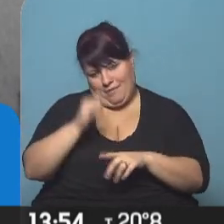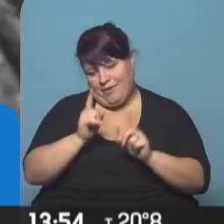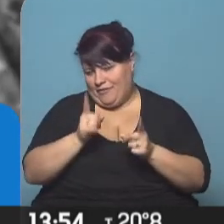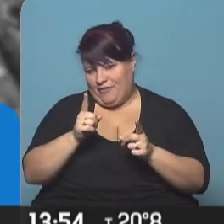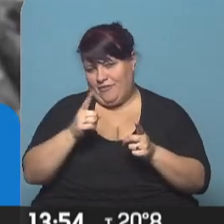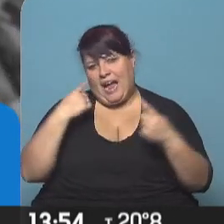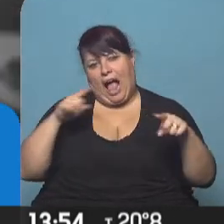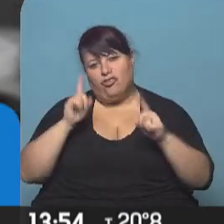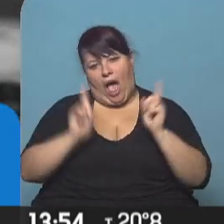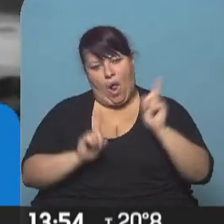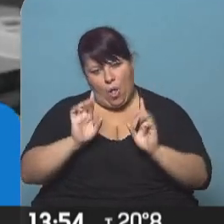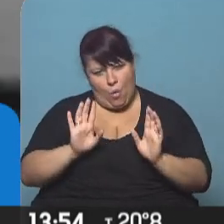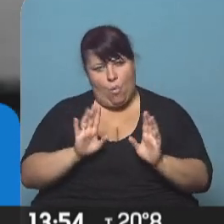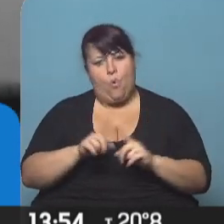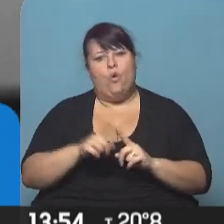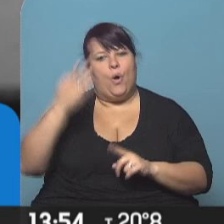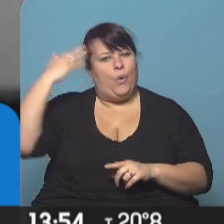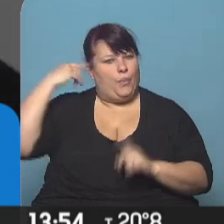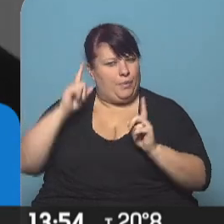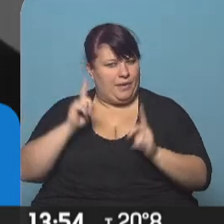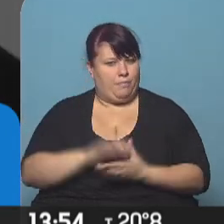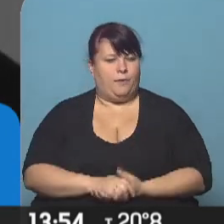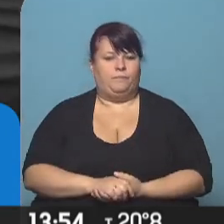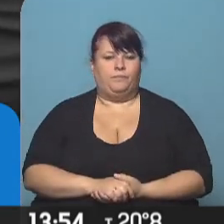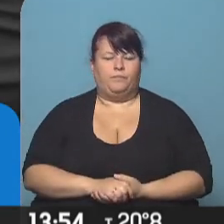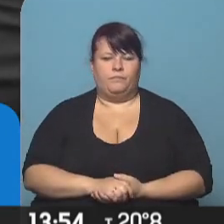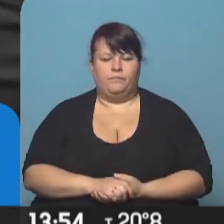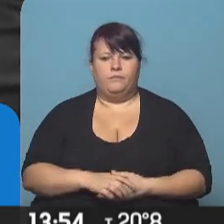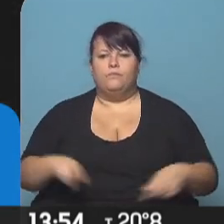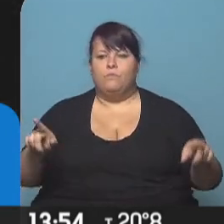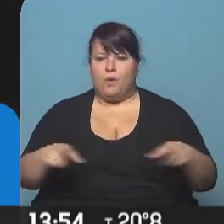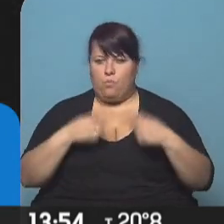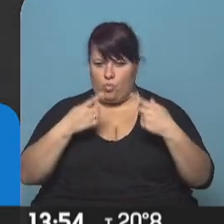en algunos temas, como se usaba en ese entonces.